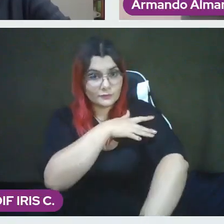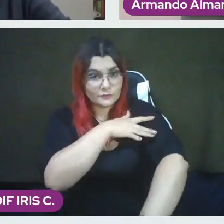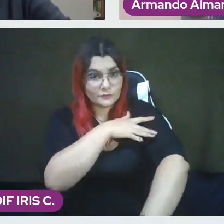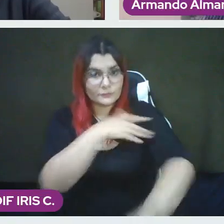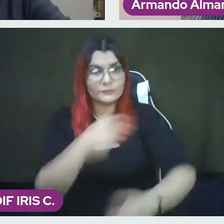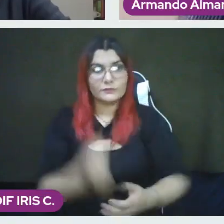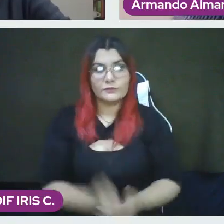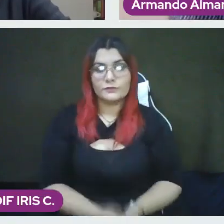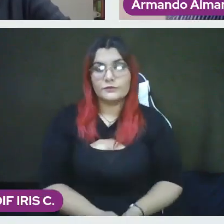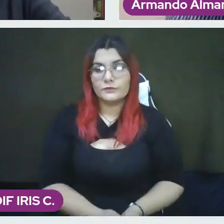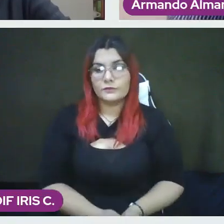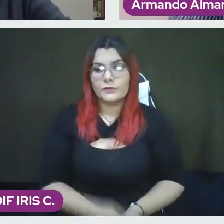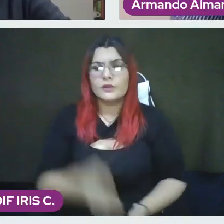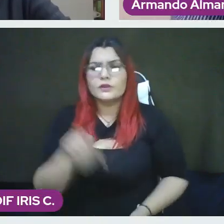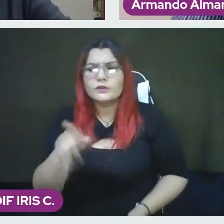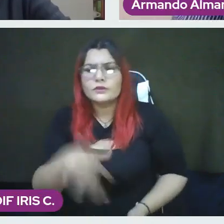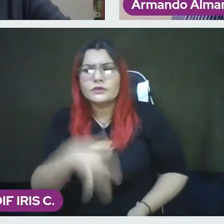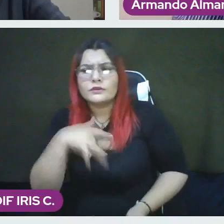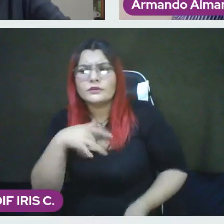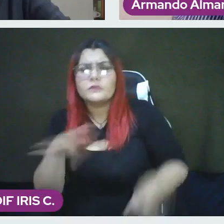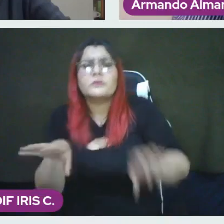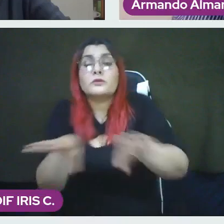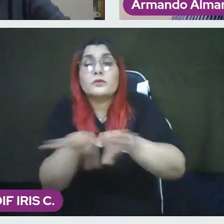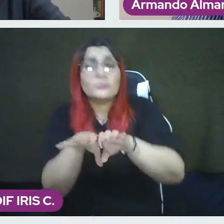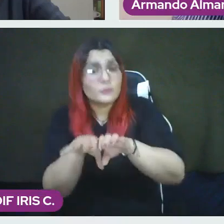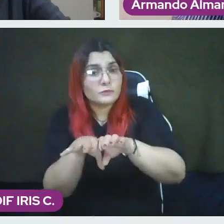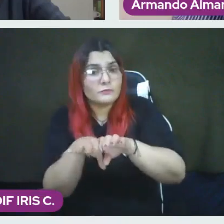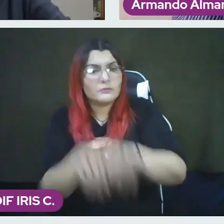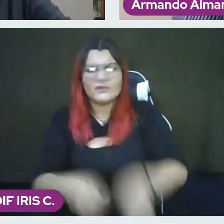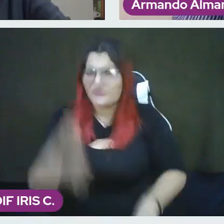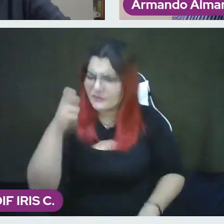nosotros cómo te sientes.